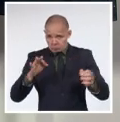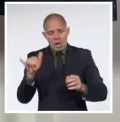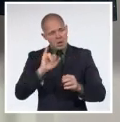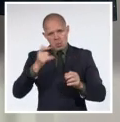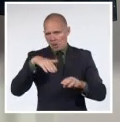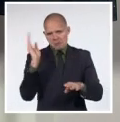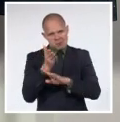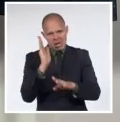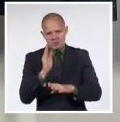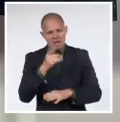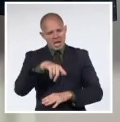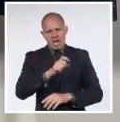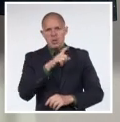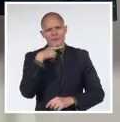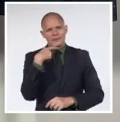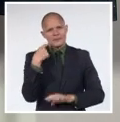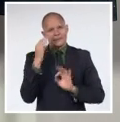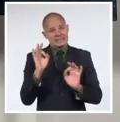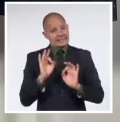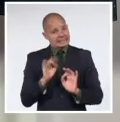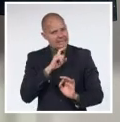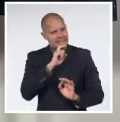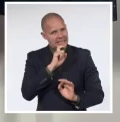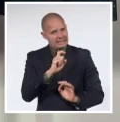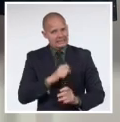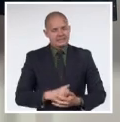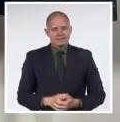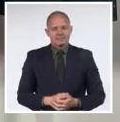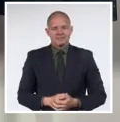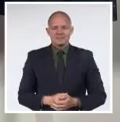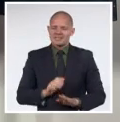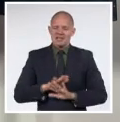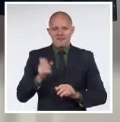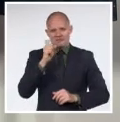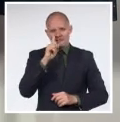octavos de final con pizarras bien cerradas. Y hasta aquí el deporte. Buenas noches.